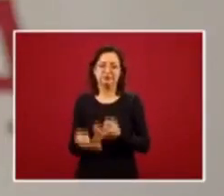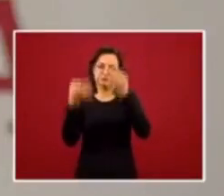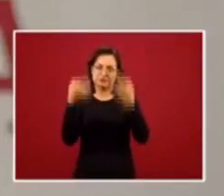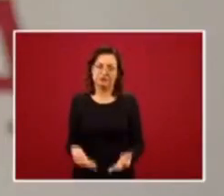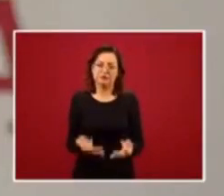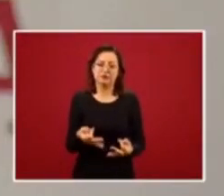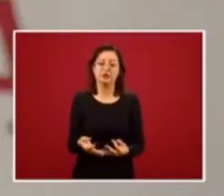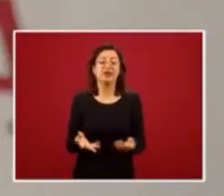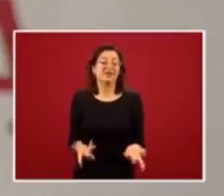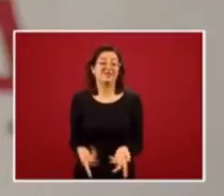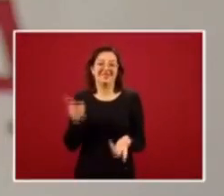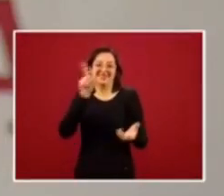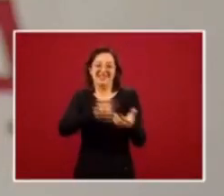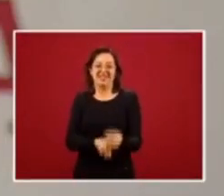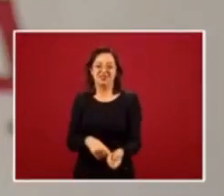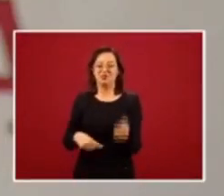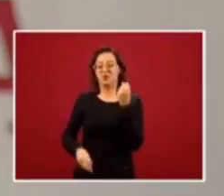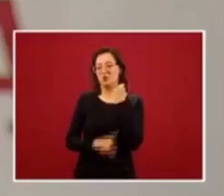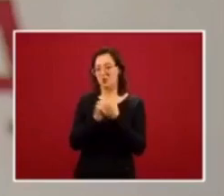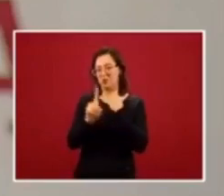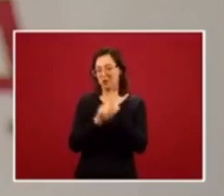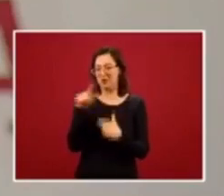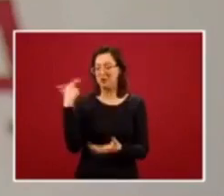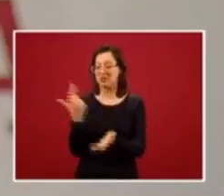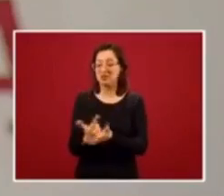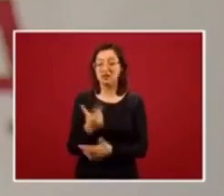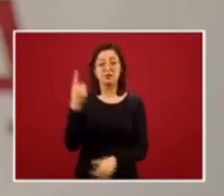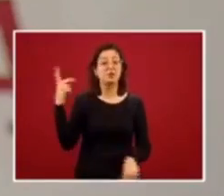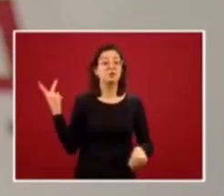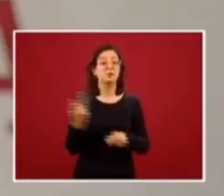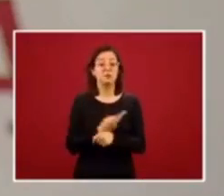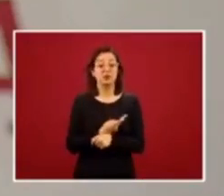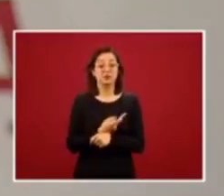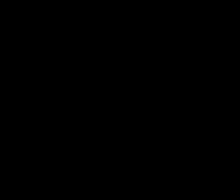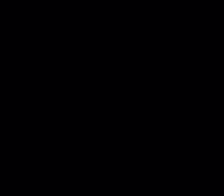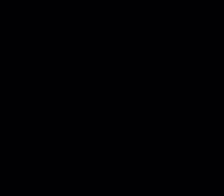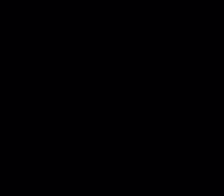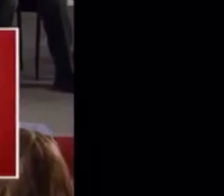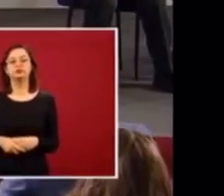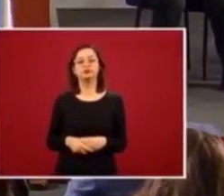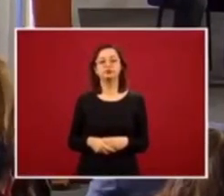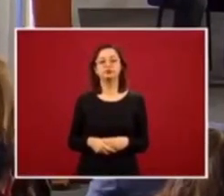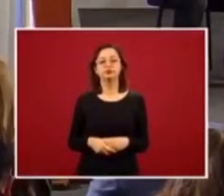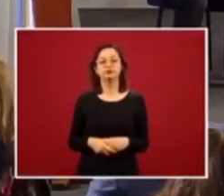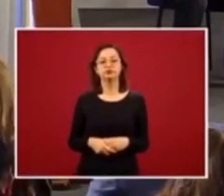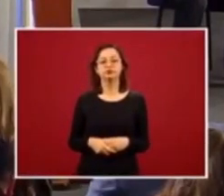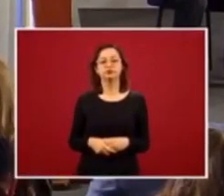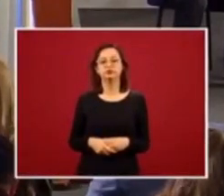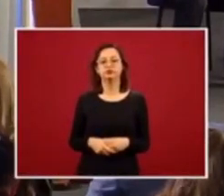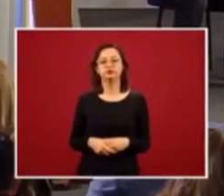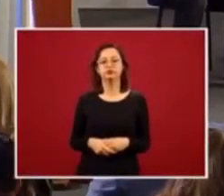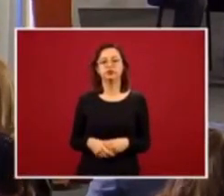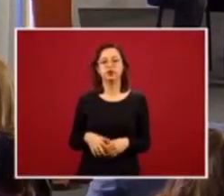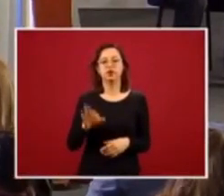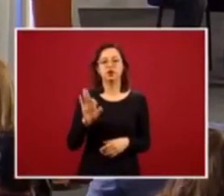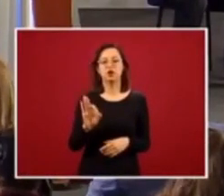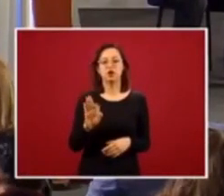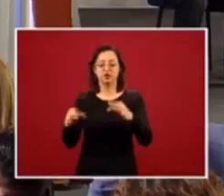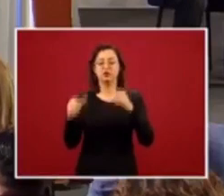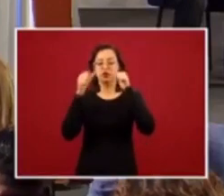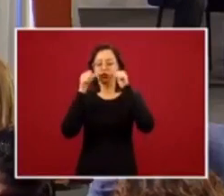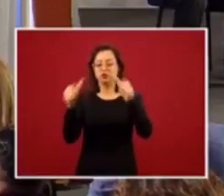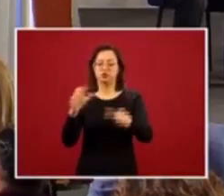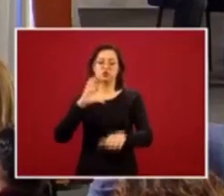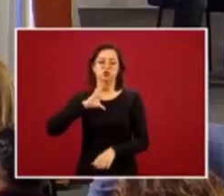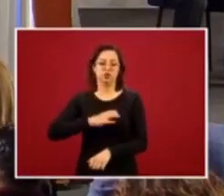que llevaron a que hubiera desabastos locales en el hospital la fundación mexicana para el fomento y prevención oportuna del cáncer de